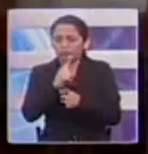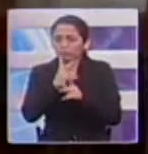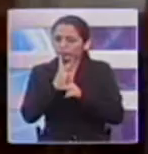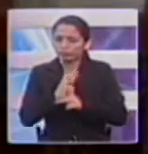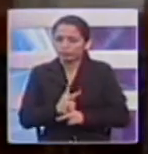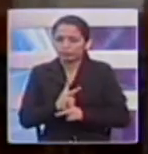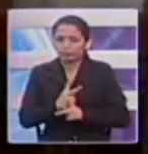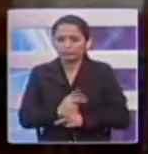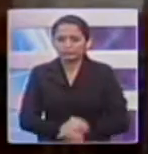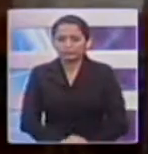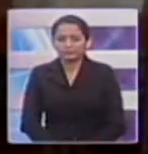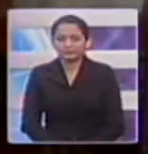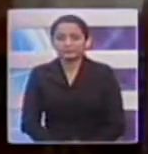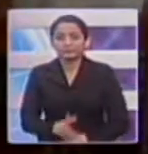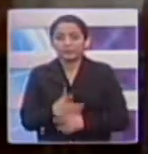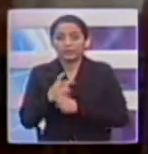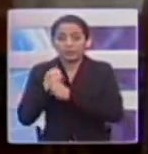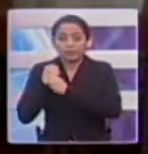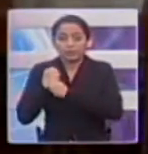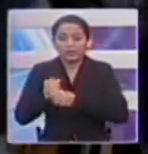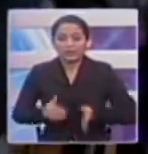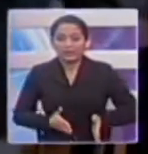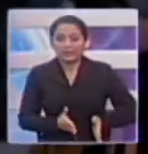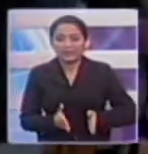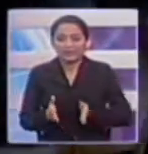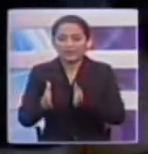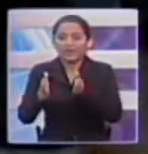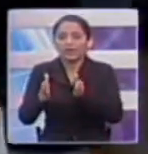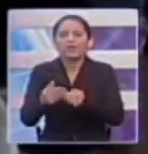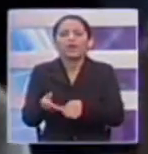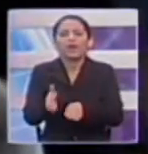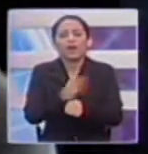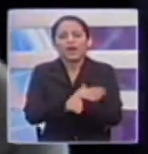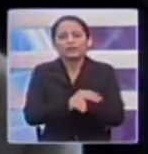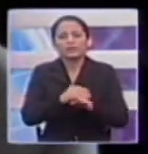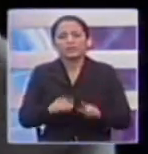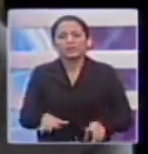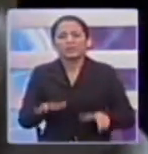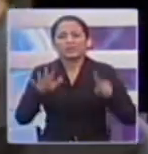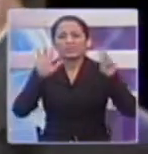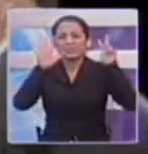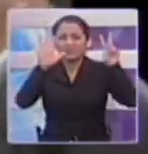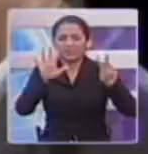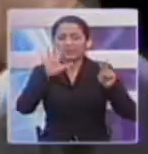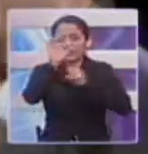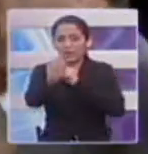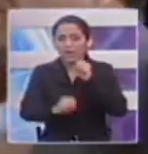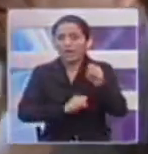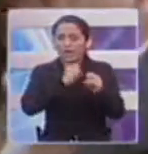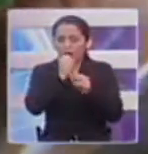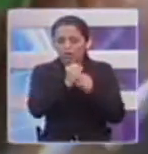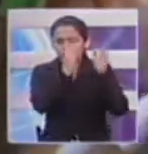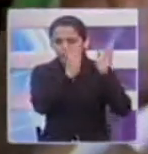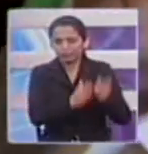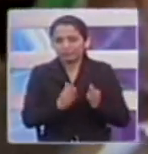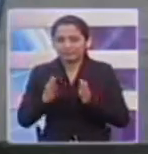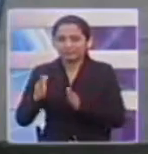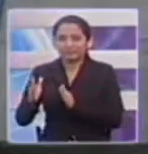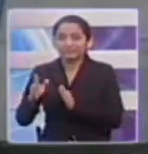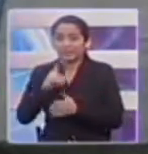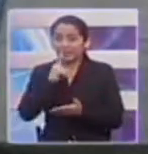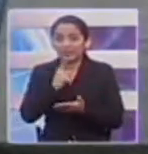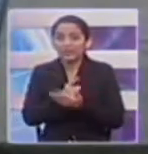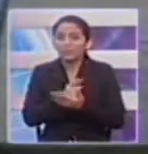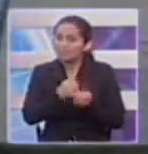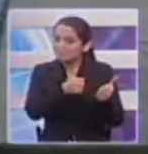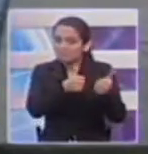la campaña de seguridad vial viene desarrollándose durante siete años de manera consecutiva en todo el país los resultados son positivos ya